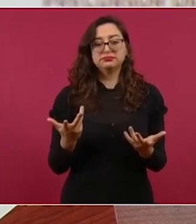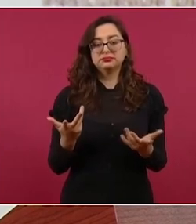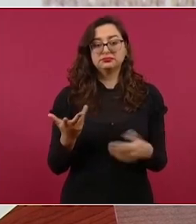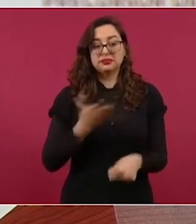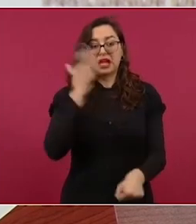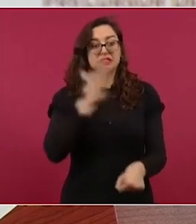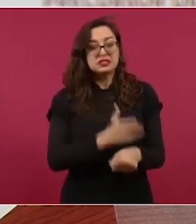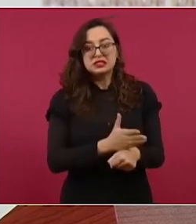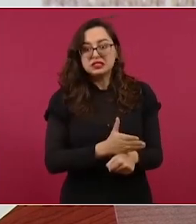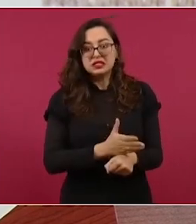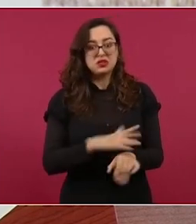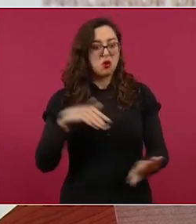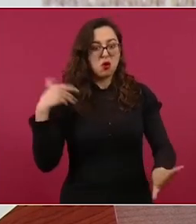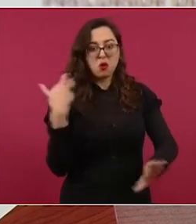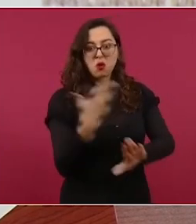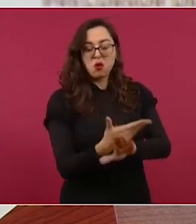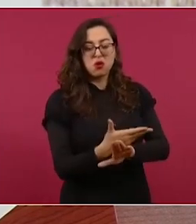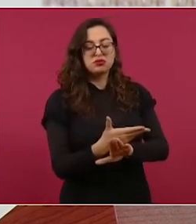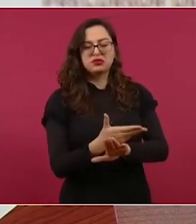disciplina